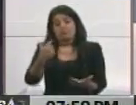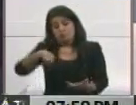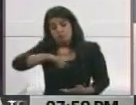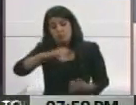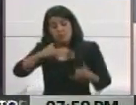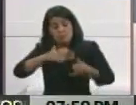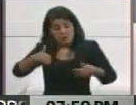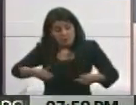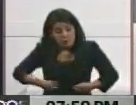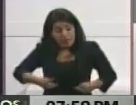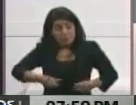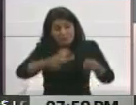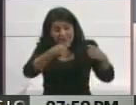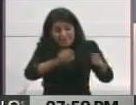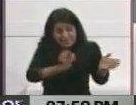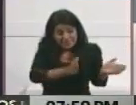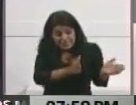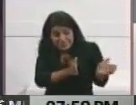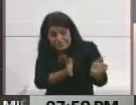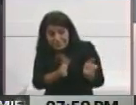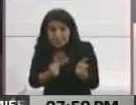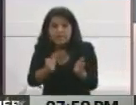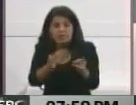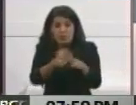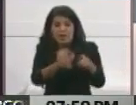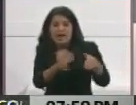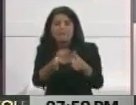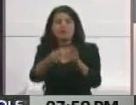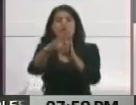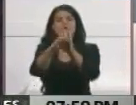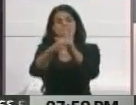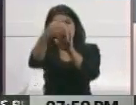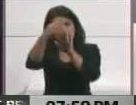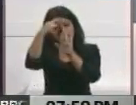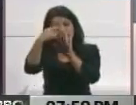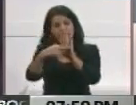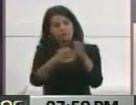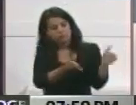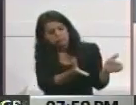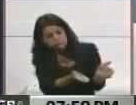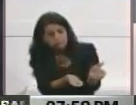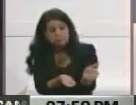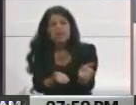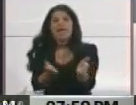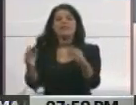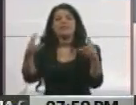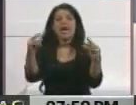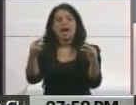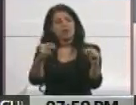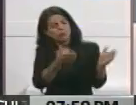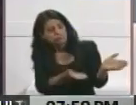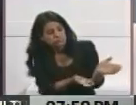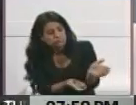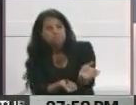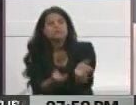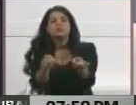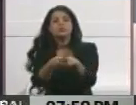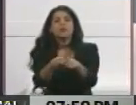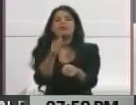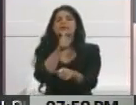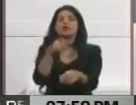lleva el cauce de la constitucionalidad al cauce del diálogo al cauce de la tolerancia al cauce del